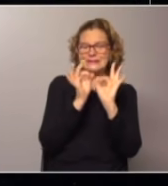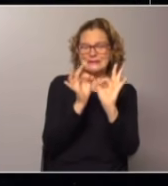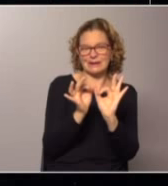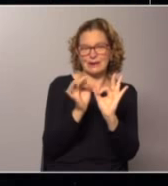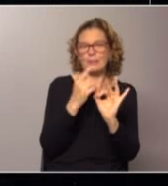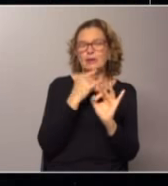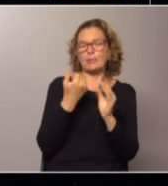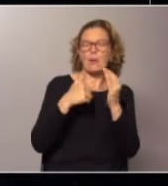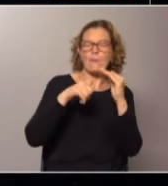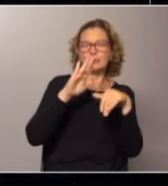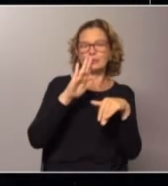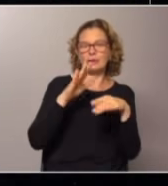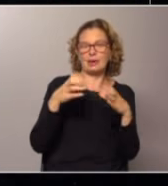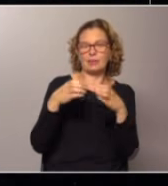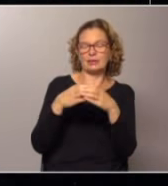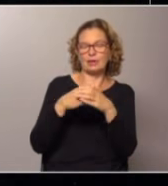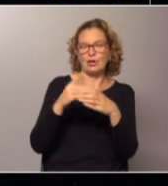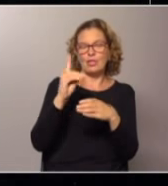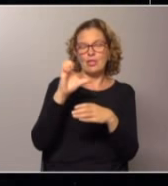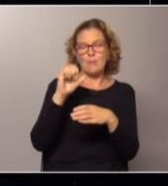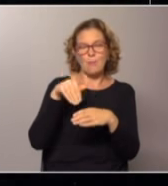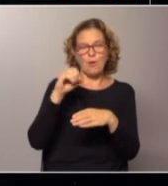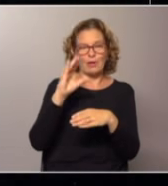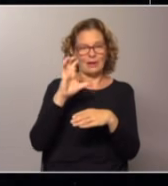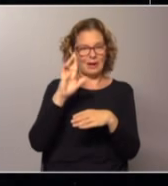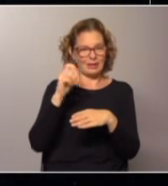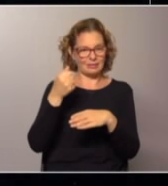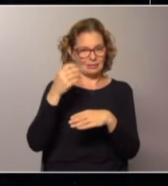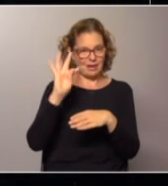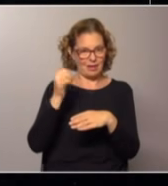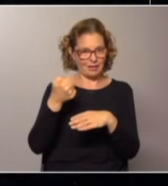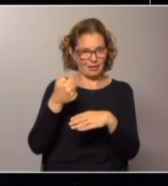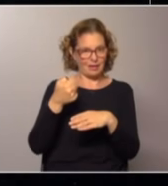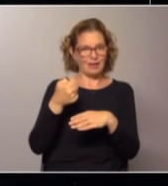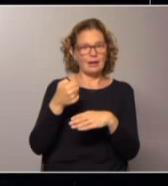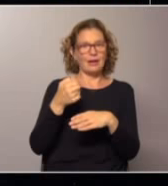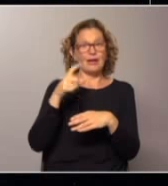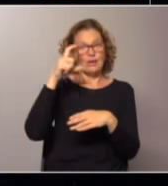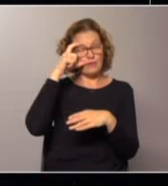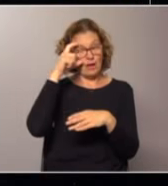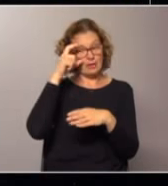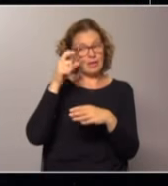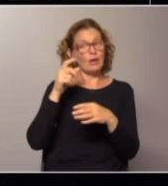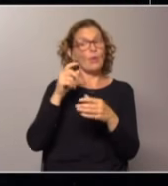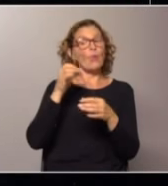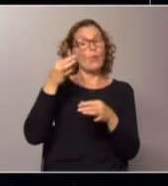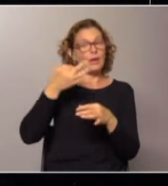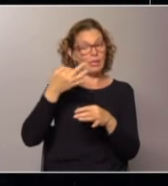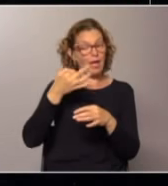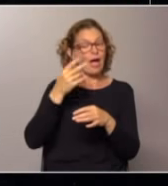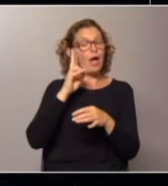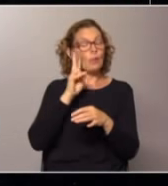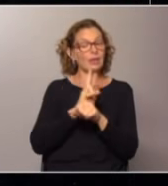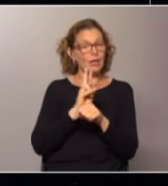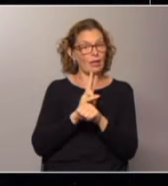la mayoría en el partido demócrata y va a ir representa de lo más conservador del partido que me otra cuidado con creer otra cosa claro además